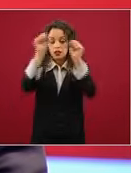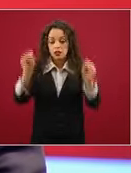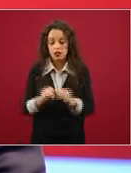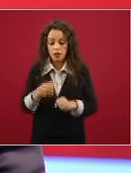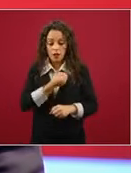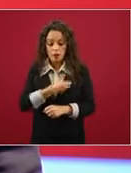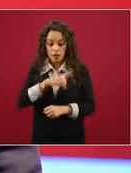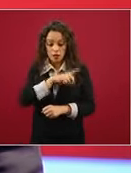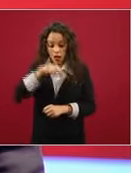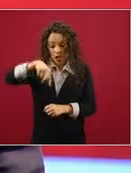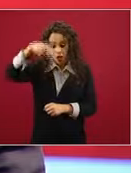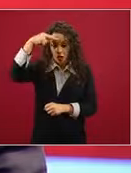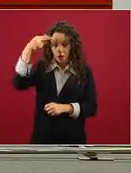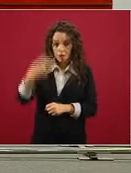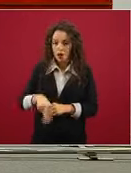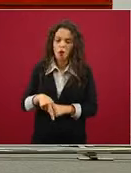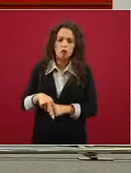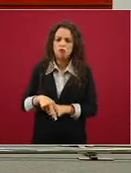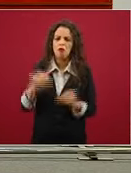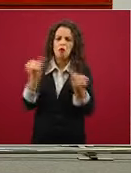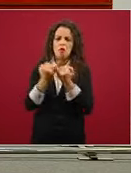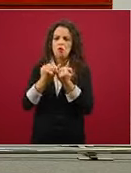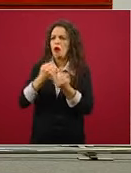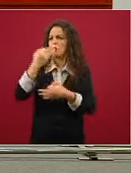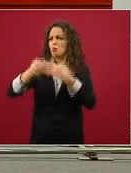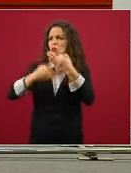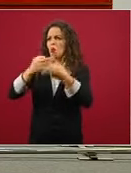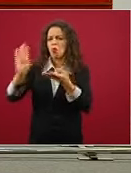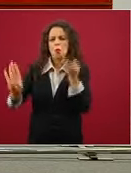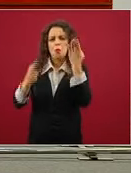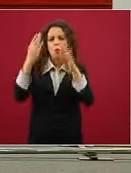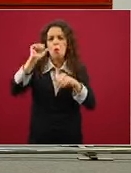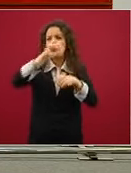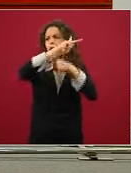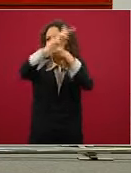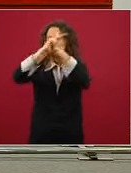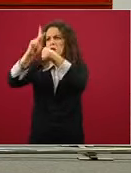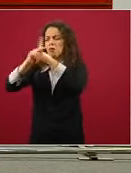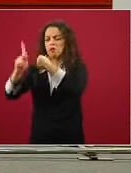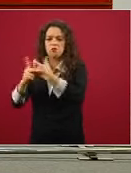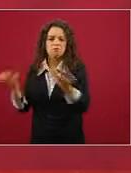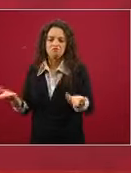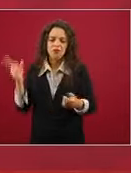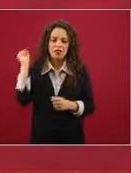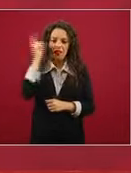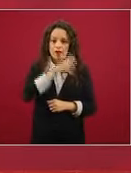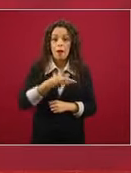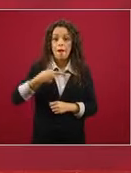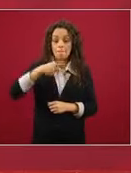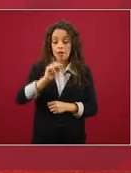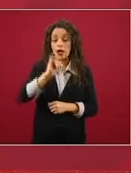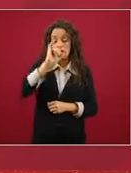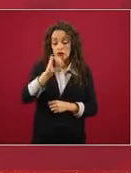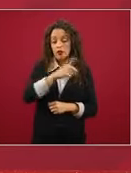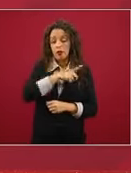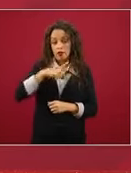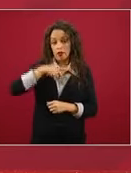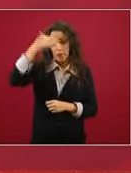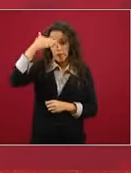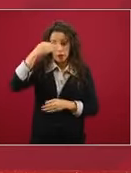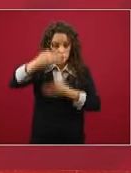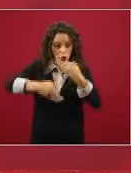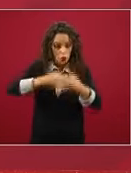de la mayoría del mundo. Y lo que sí debe saber la población es que el expediente, el contenido